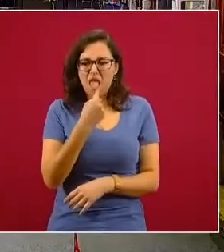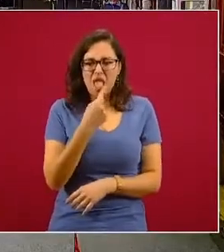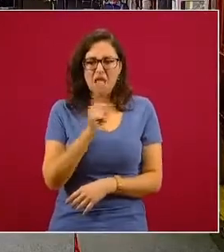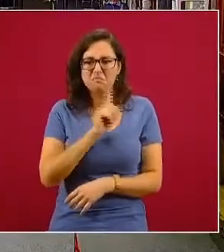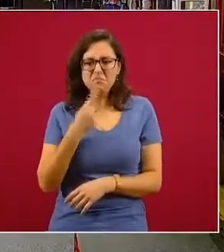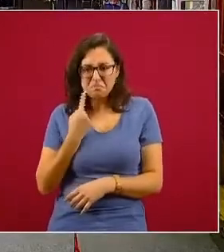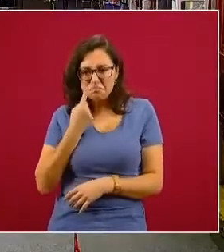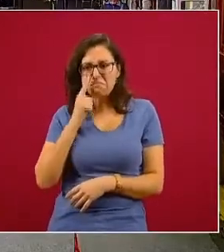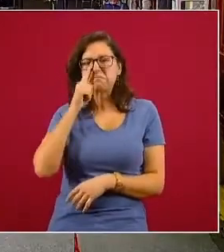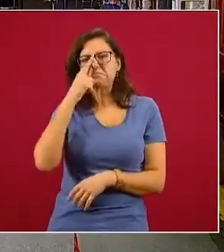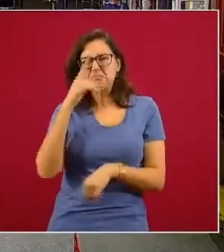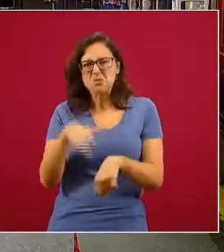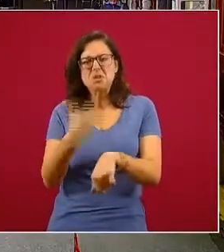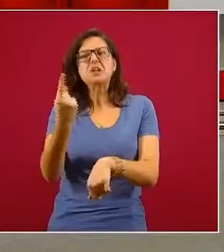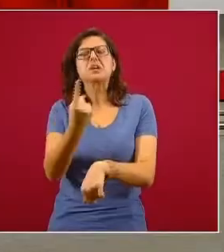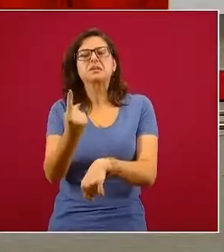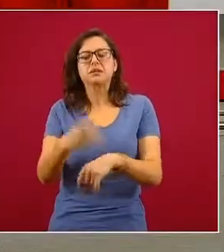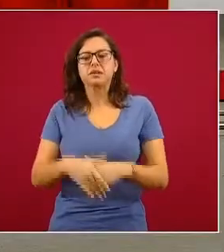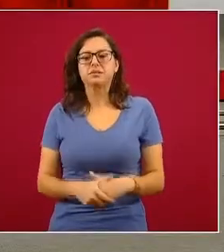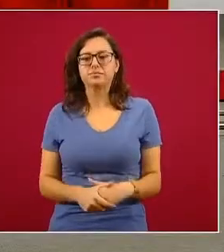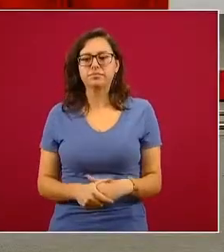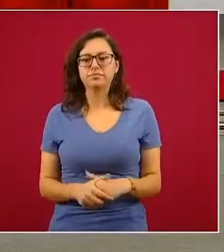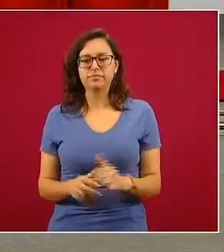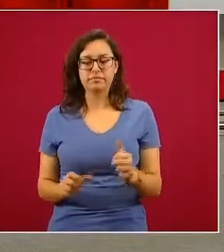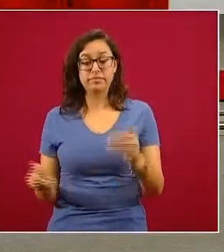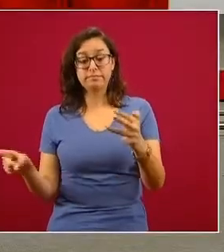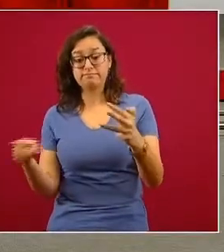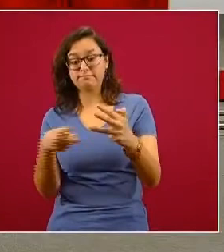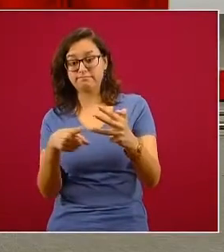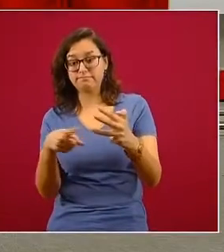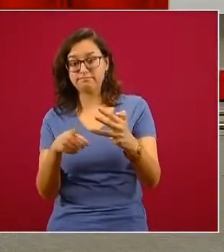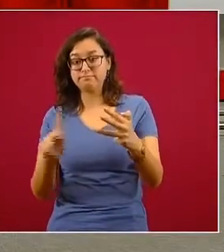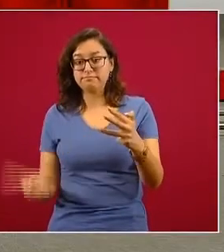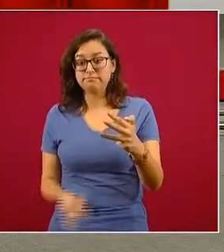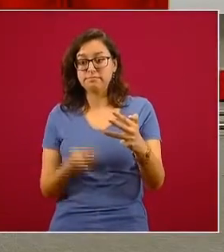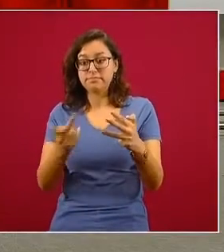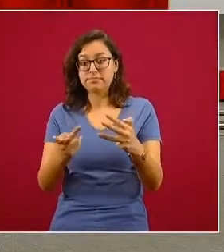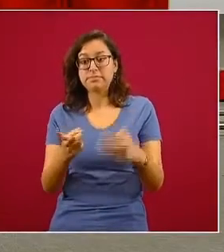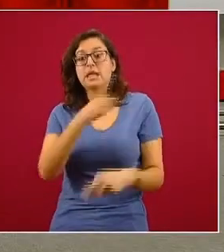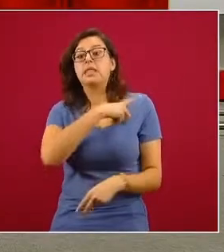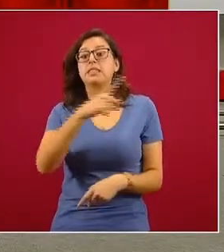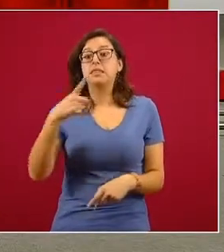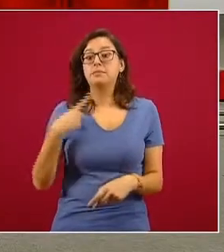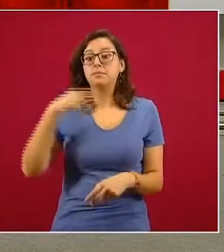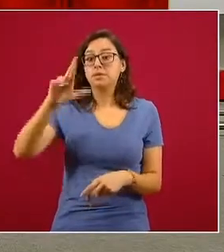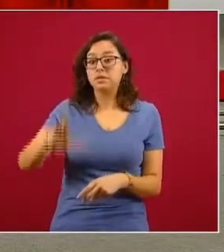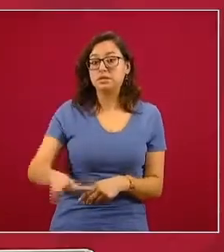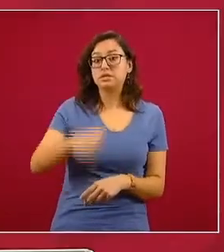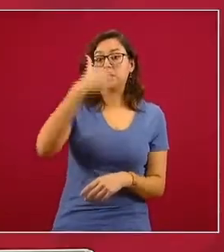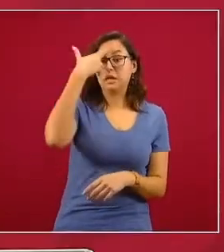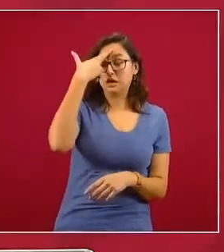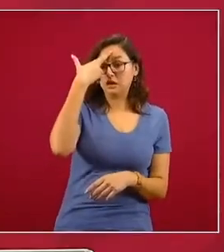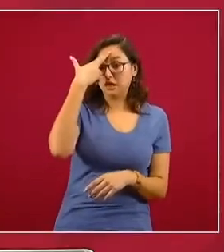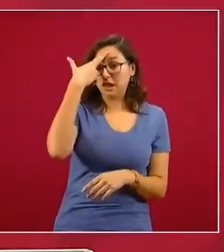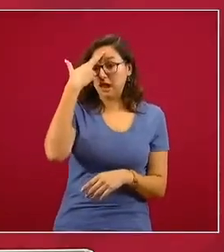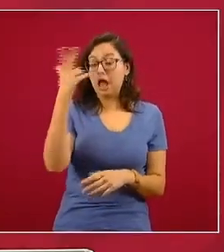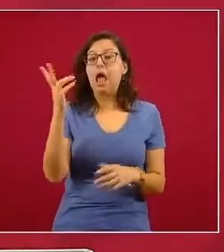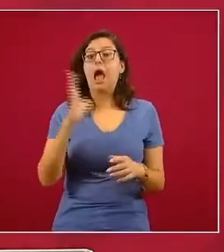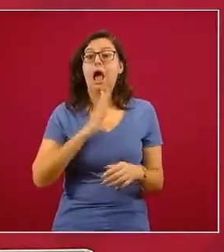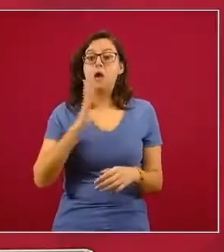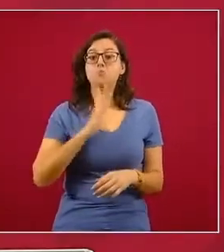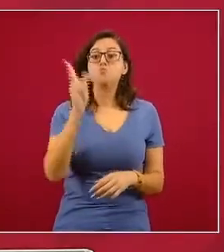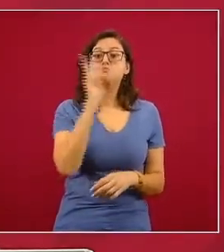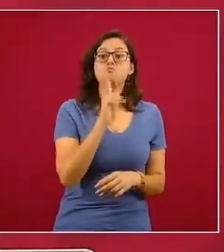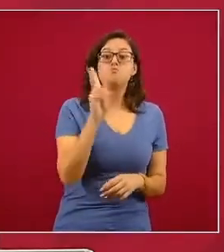esta tercera pregunta, recordando no confundir la prueba rápida con la prueba de PCR. Las